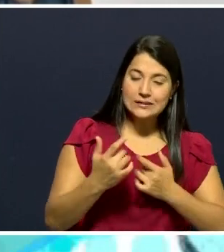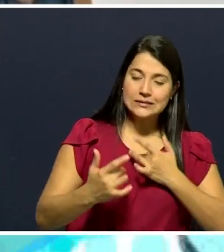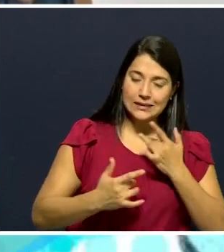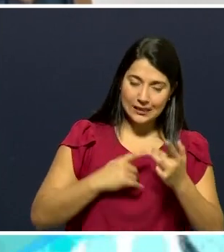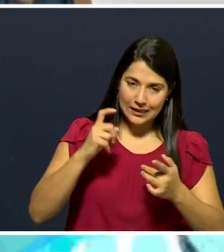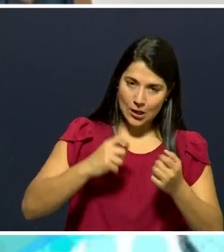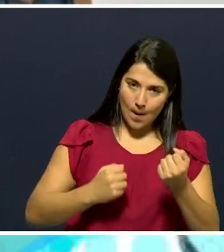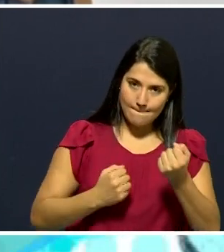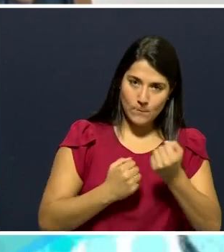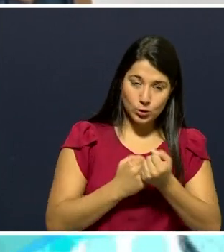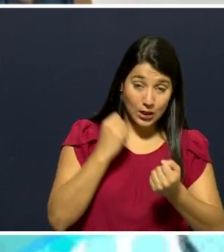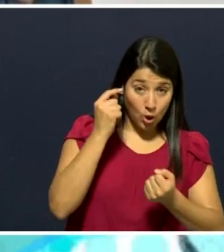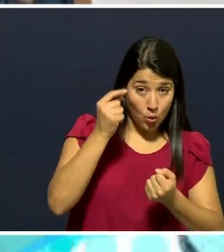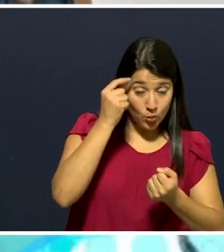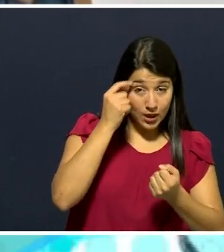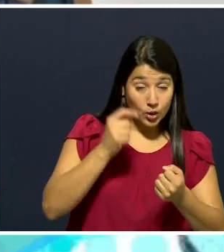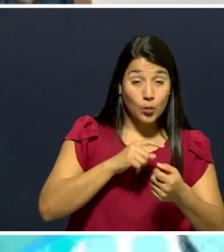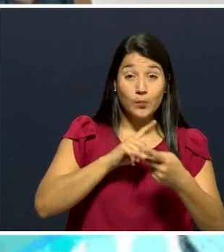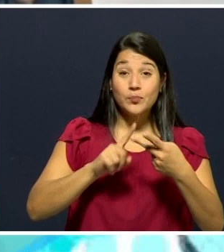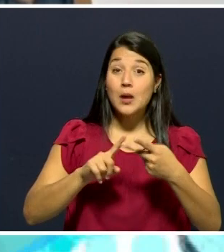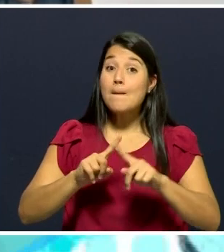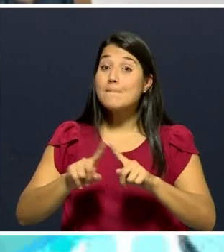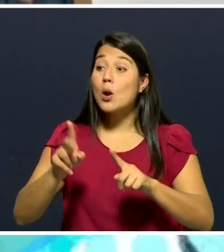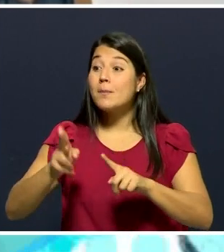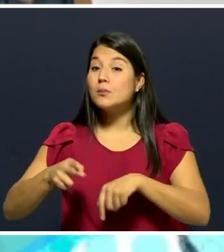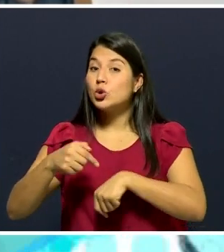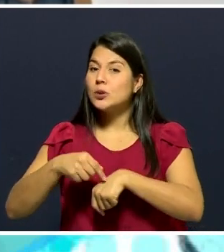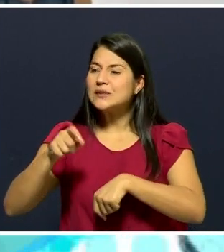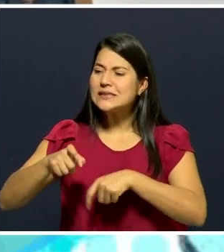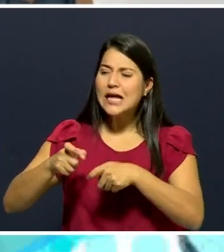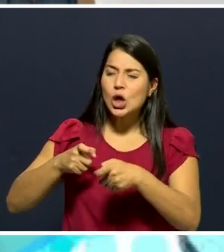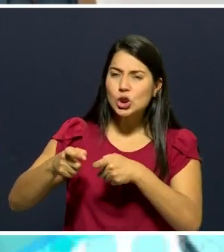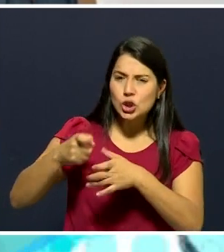gobierno, y por otro lado, se requiere un control.